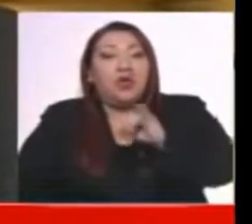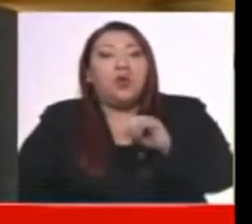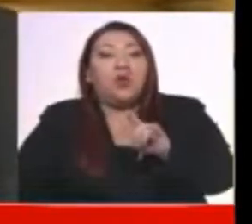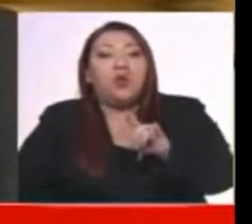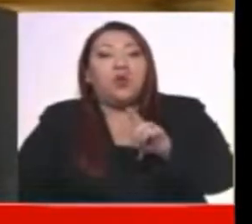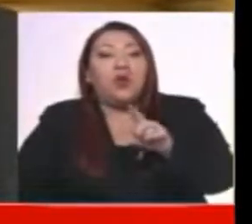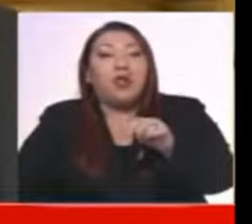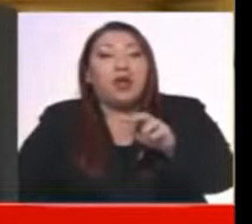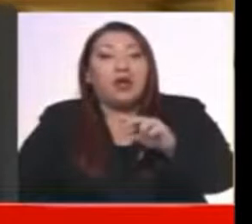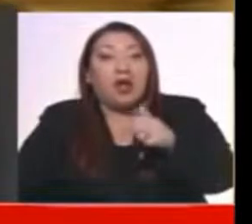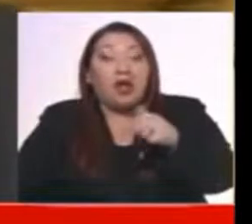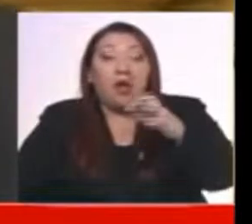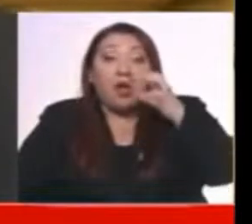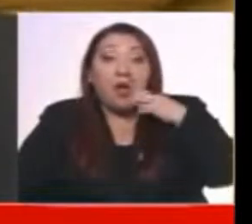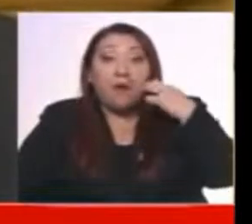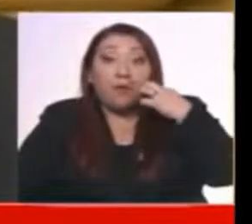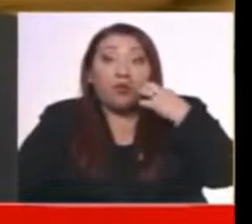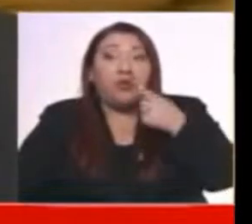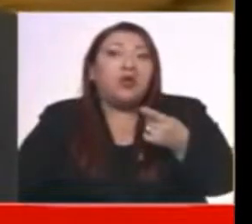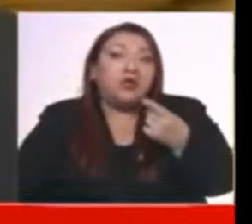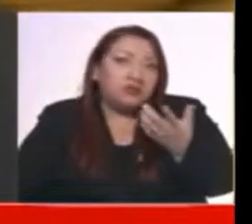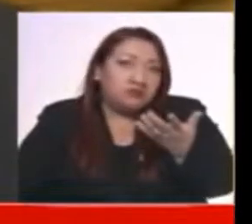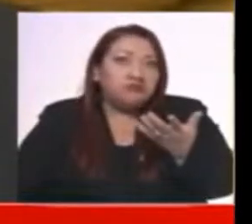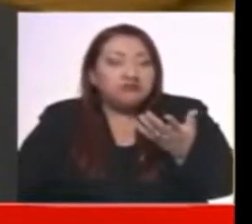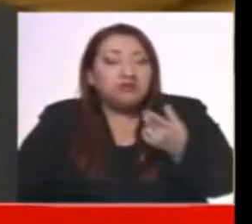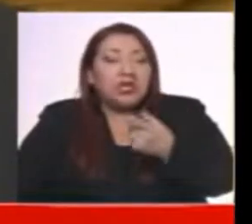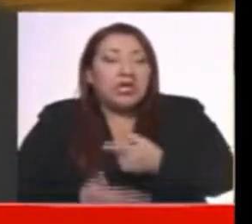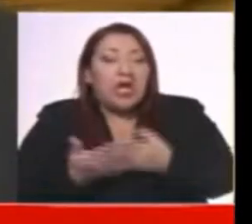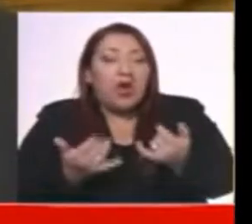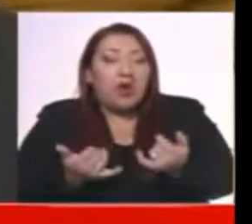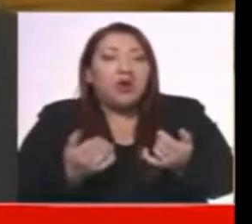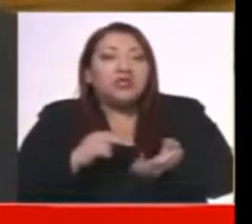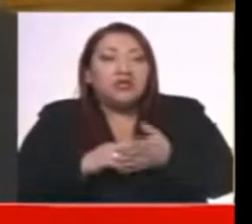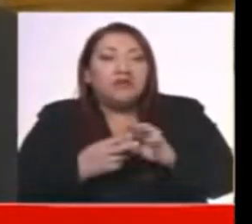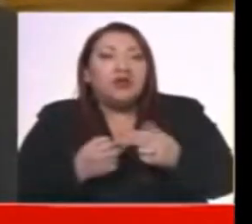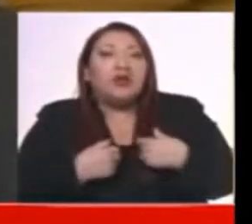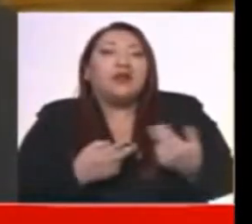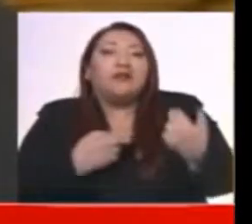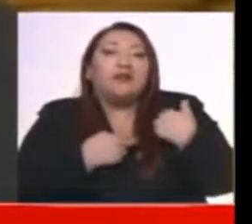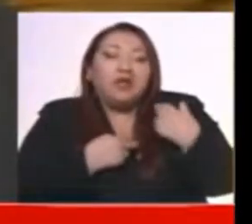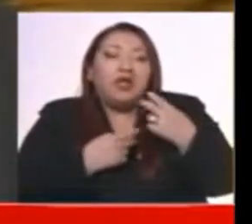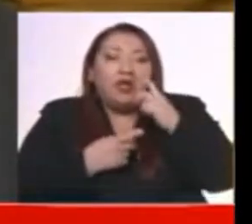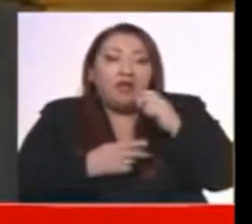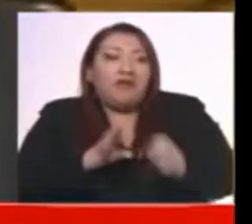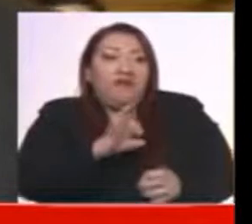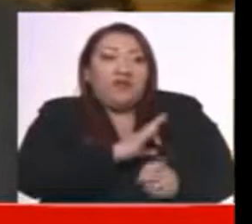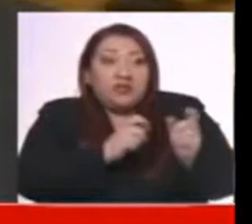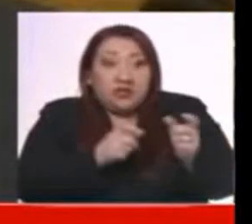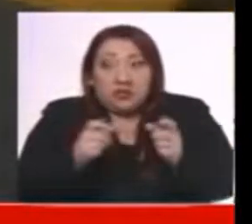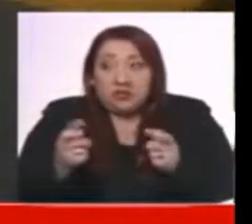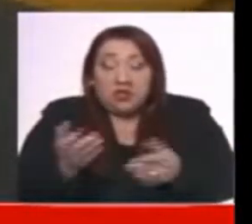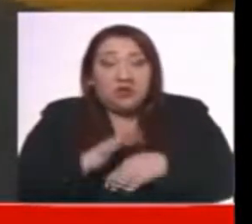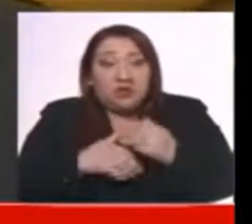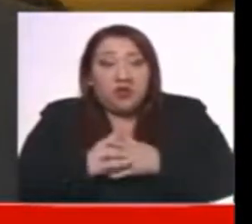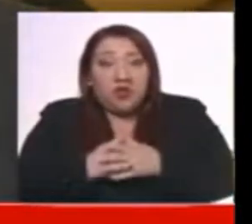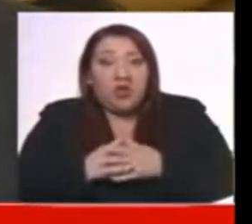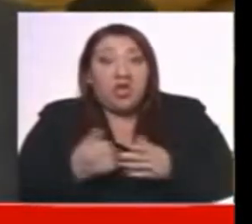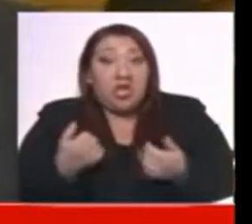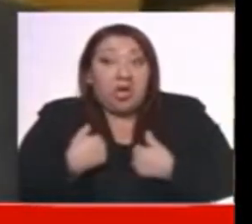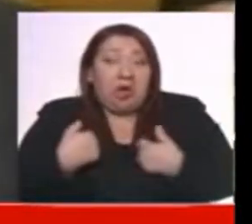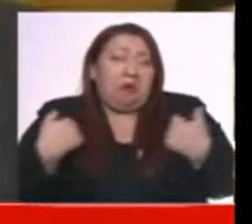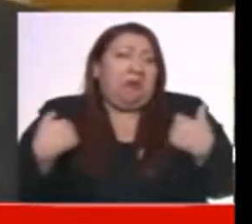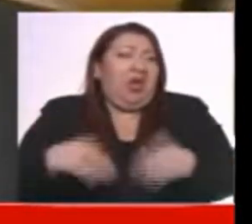Puno, es una cuestión muy referente, que ahora nos corresponde fiscalizar, ¿no? Y también no hay que ser